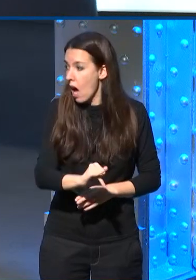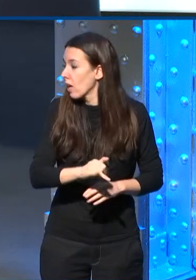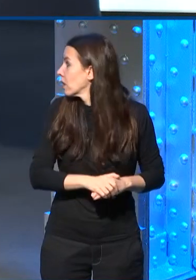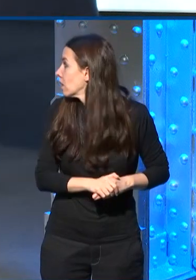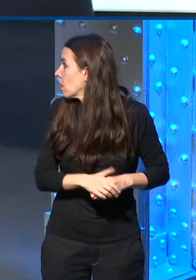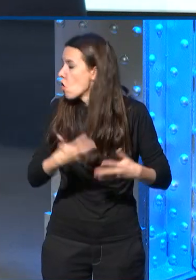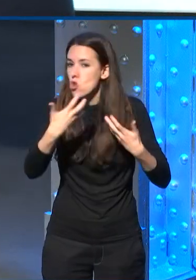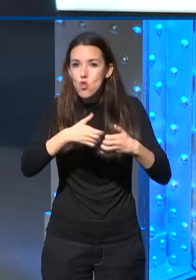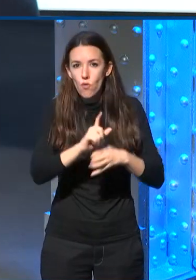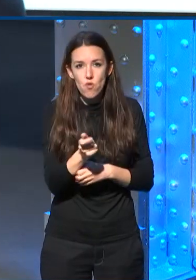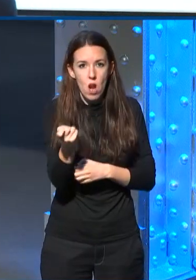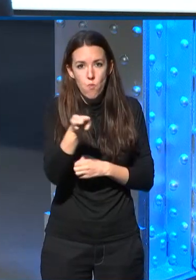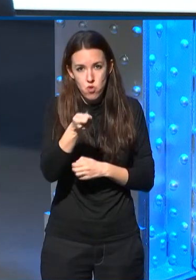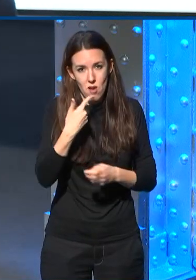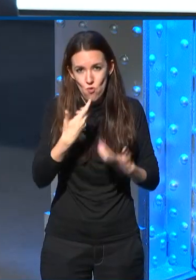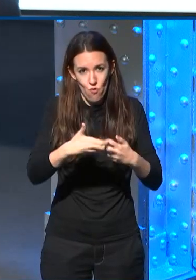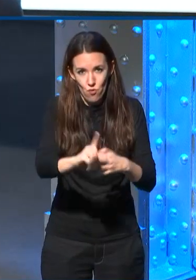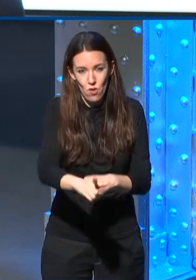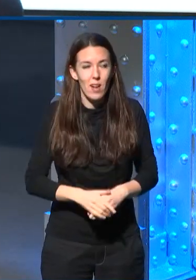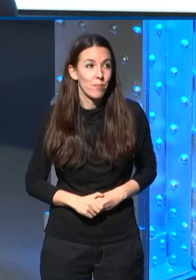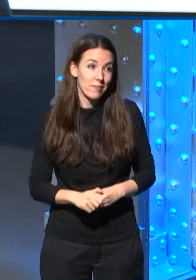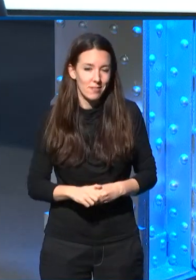No funciona el puntero.